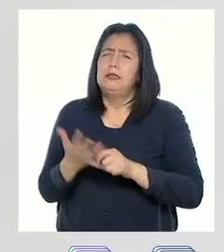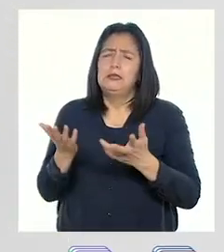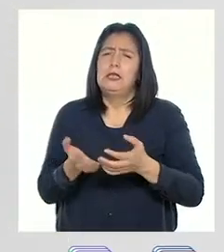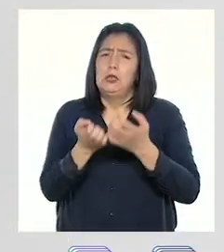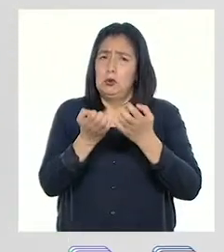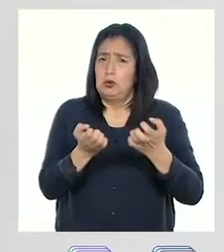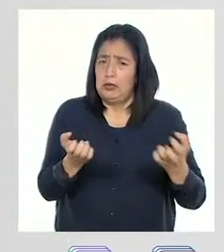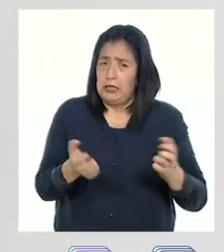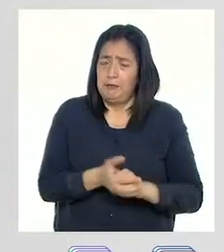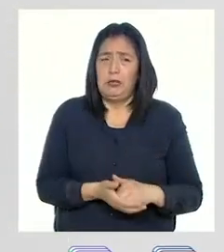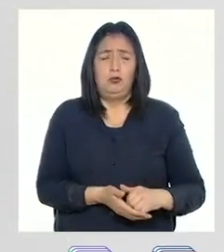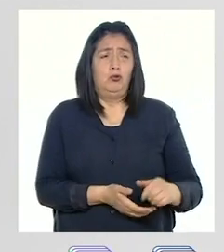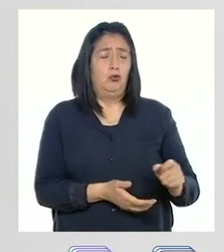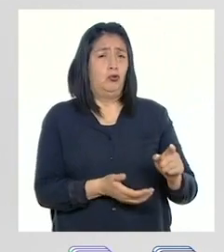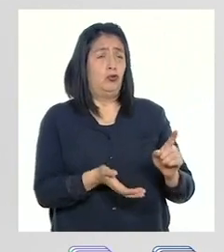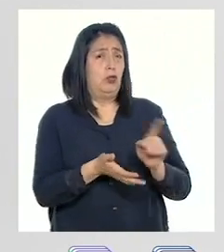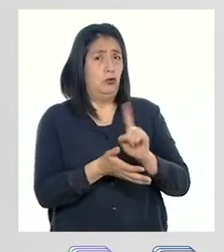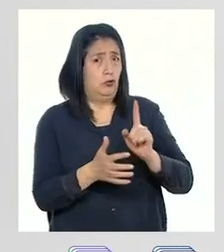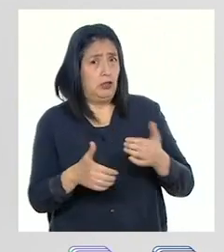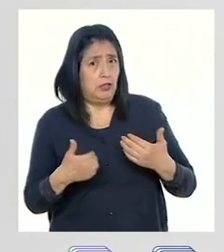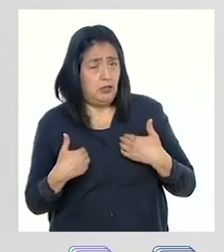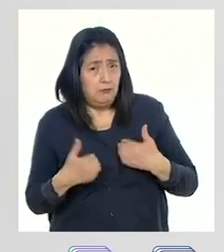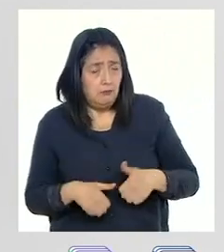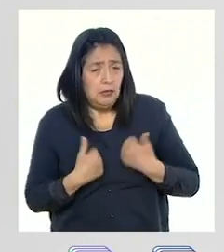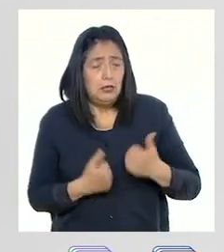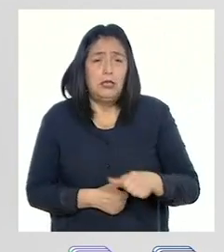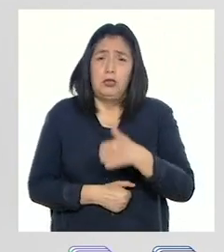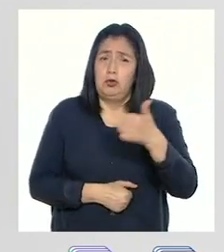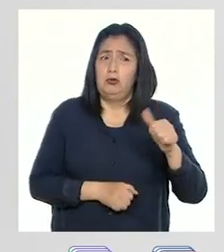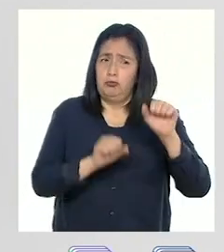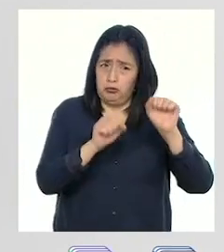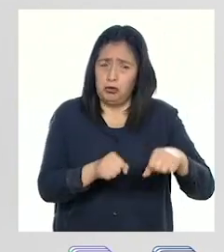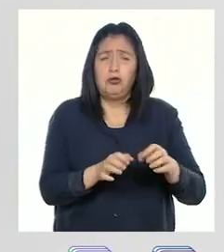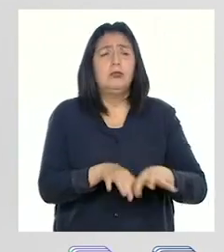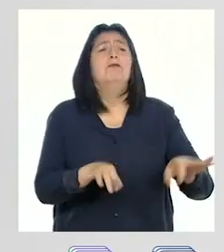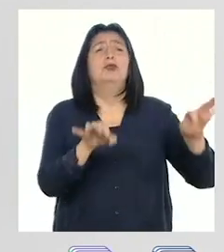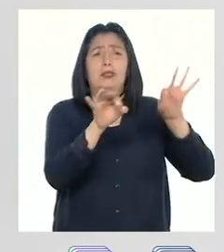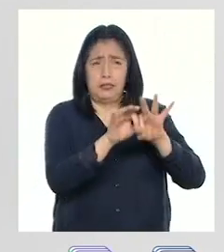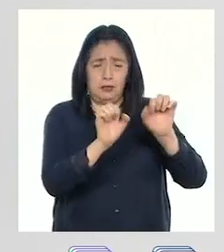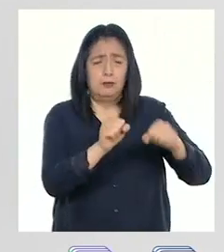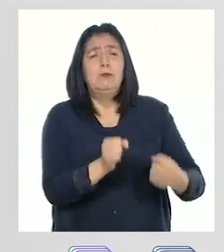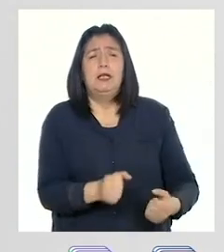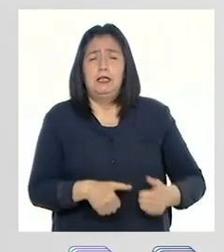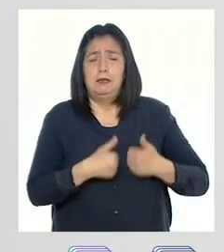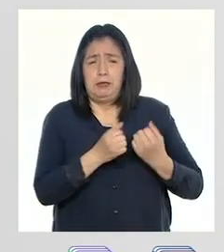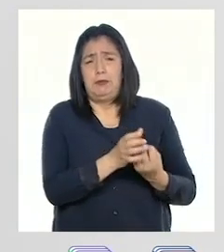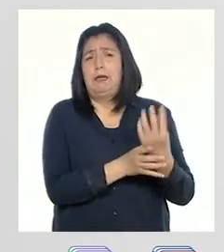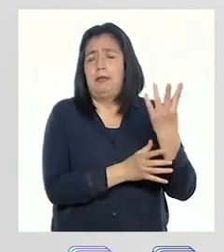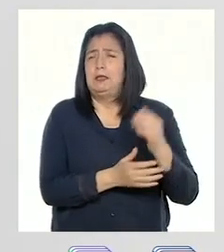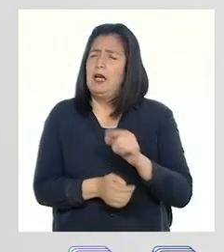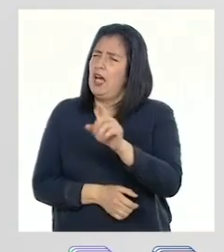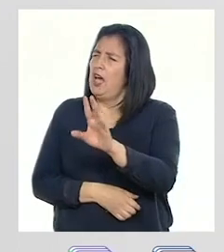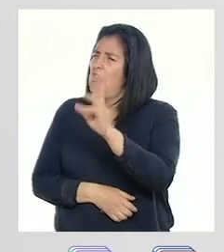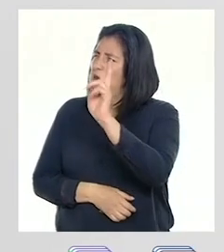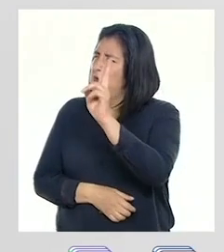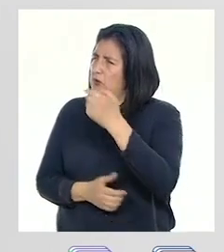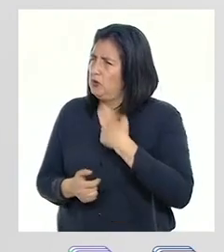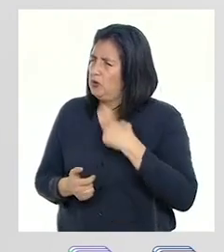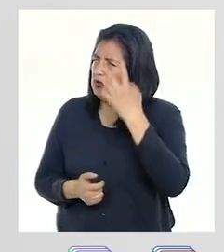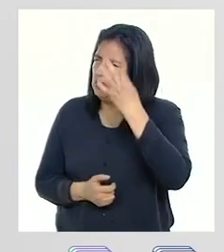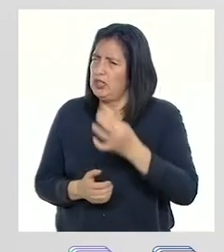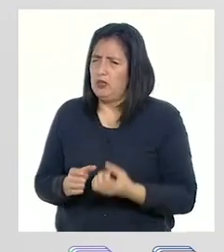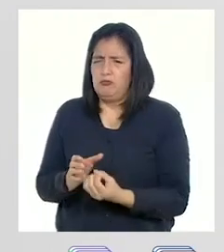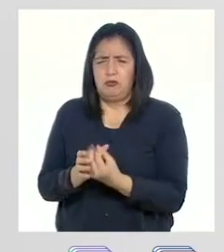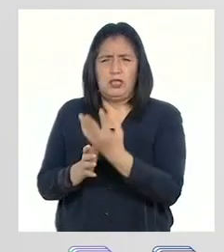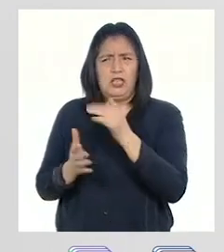los elementos abióticos que he nombrado y otros son claves para la vida de las plantas. Profesor, creo que podríamos cultivar